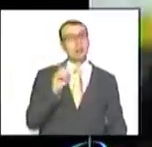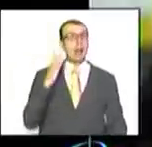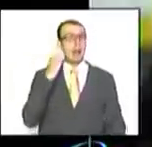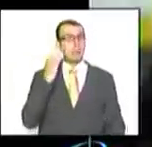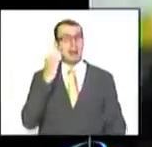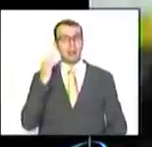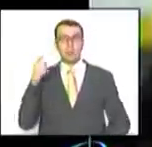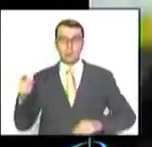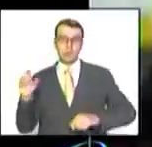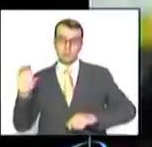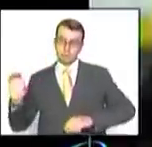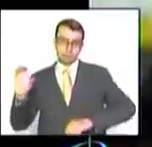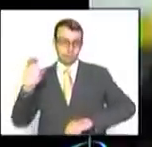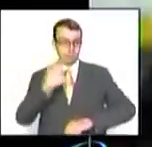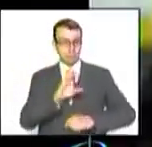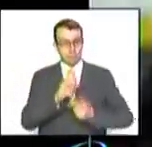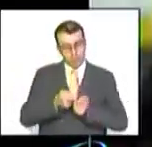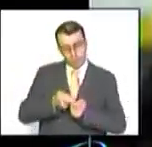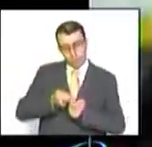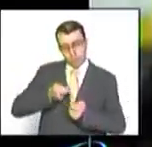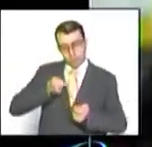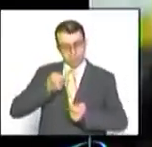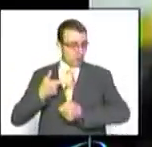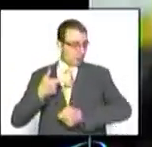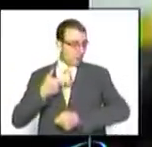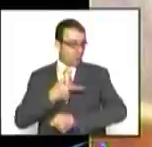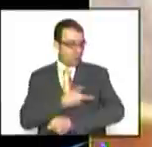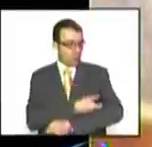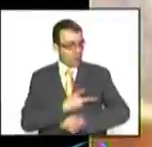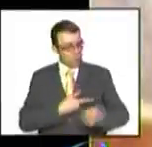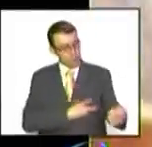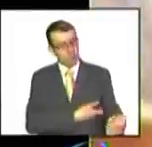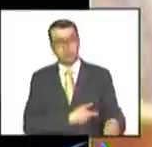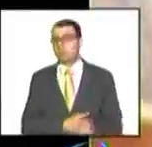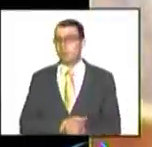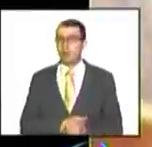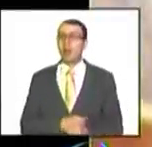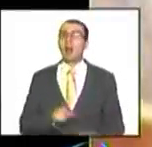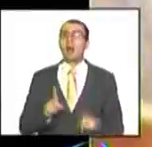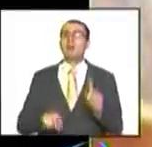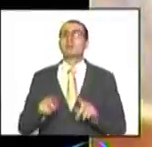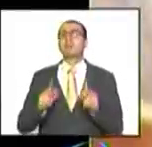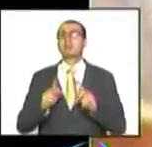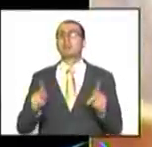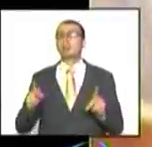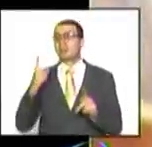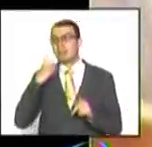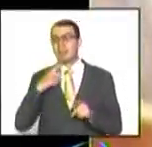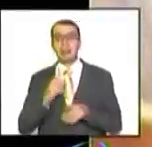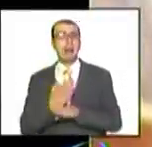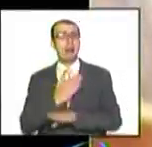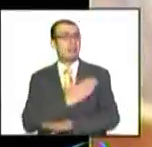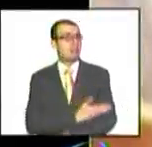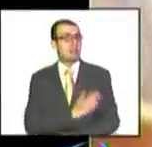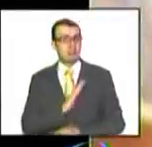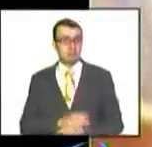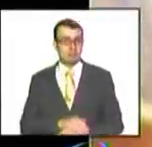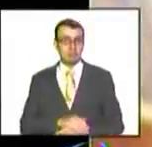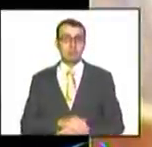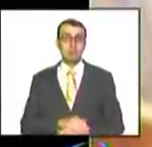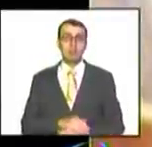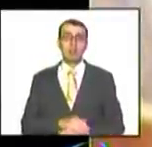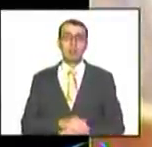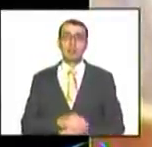amarillo y es el que nos lo llevan en el tubito. Mucha gente lo hace el día anterior y lo llevan en un